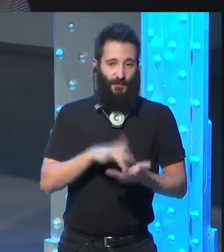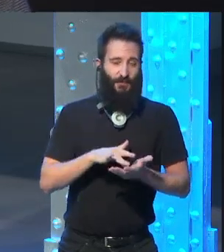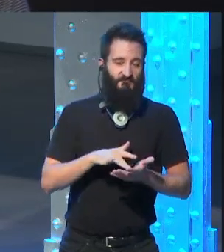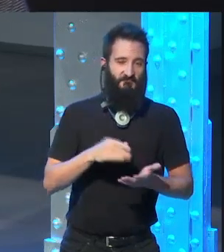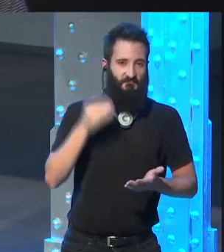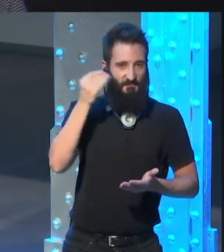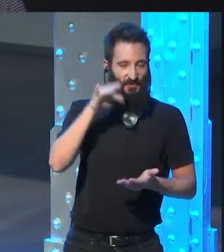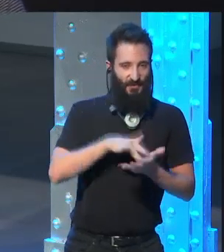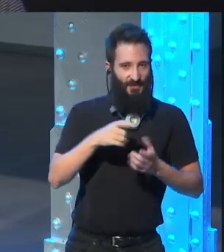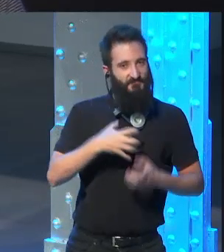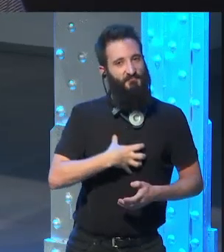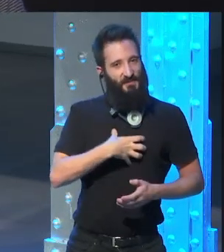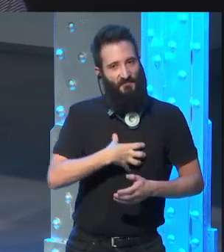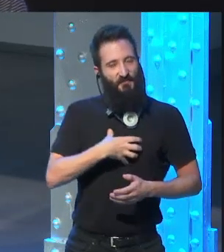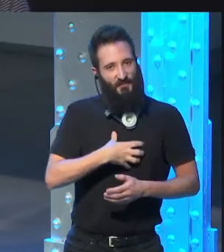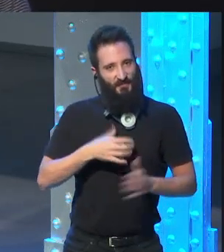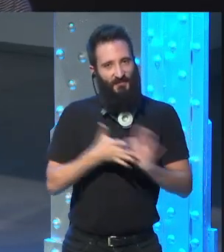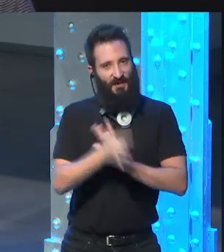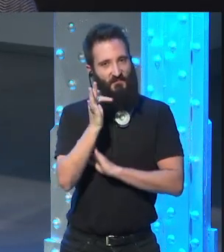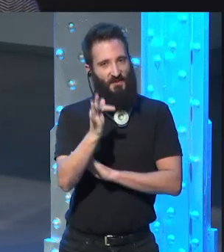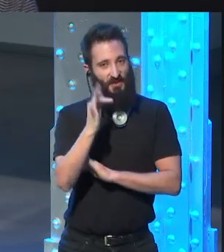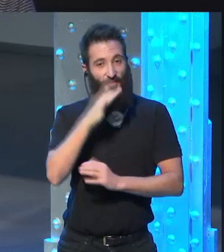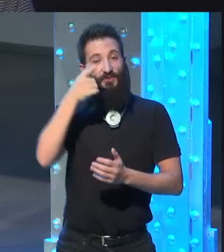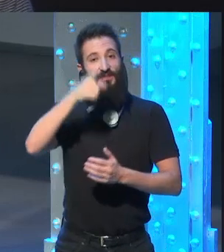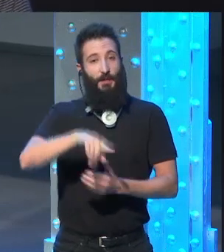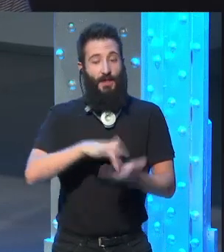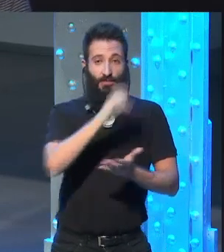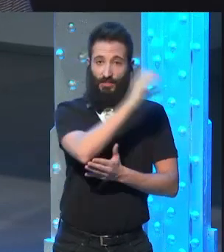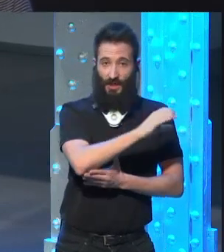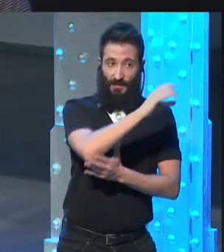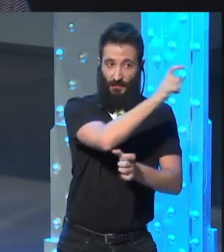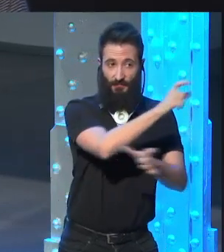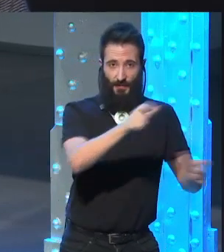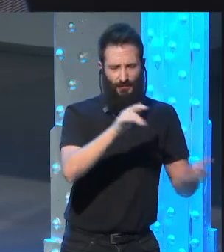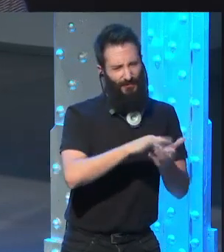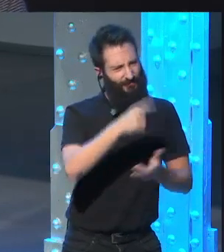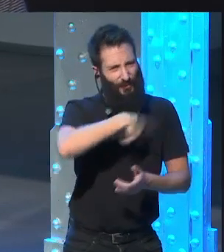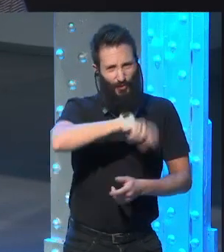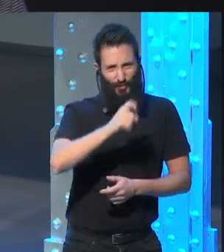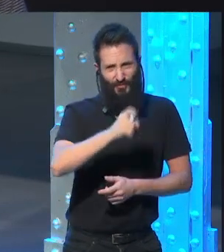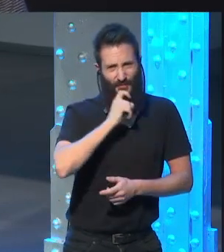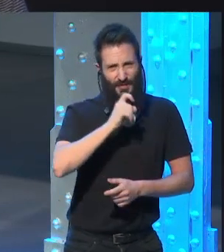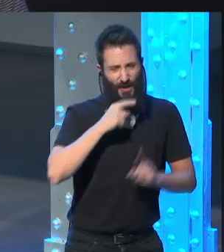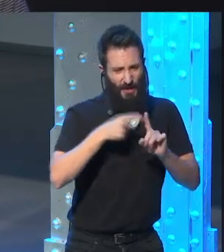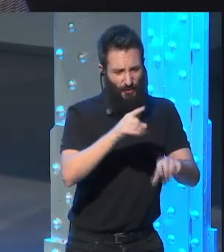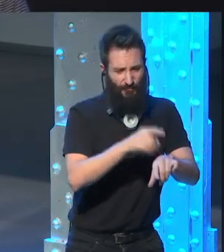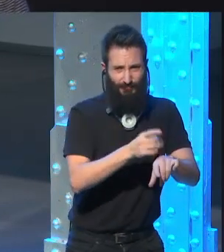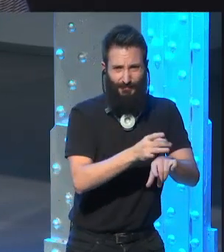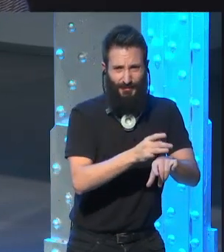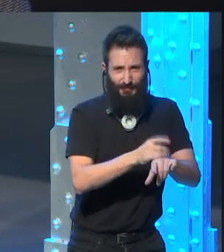merece la pena hacer este esfuerzo, pero cabe destacar también que los científicos lo tenemos muy complicado para sacar tiempo extra